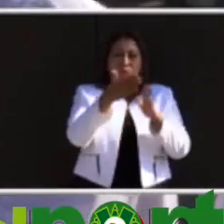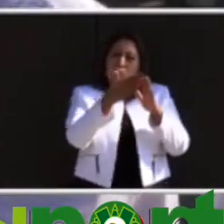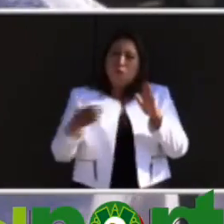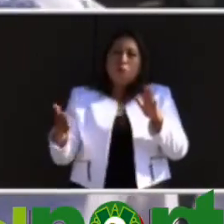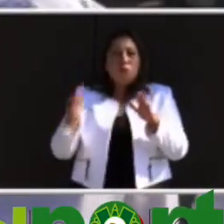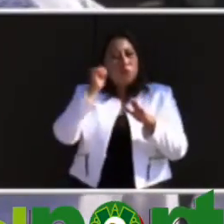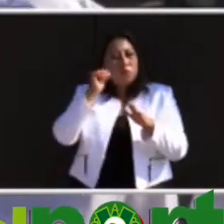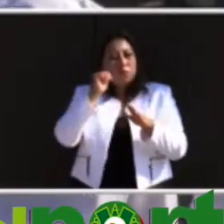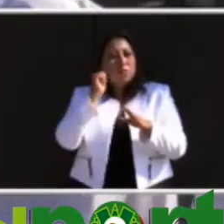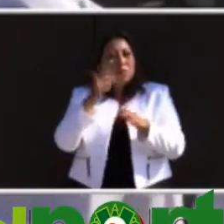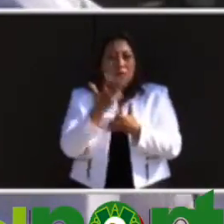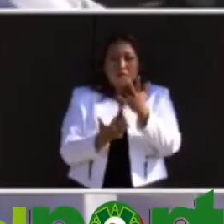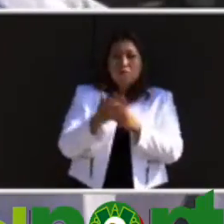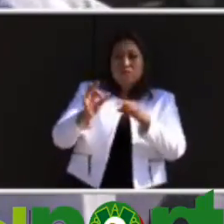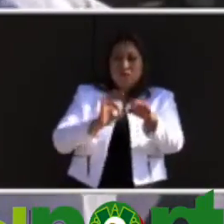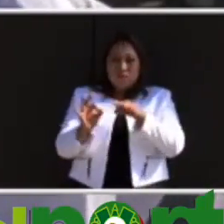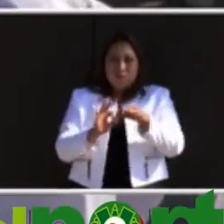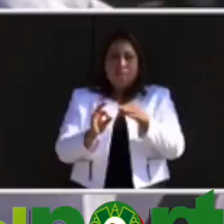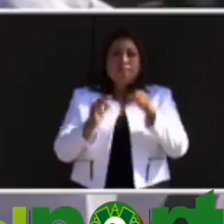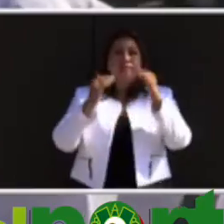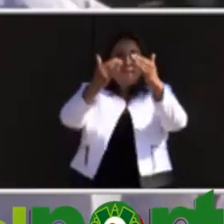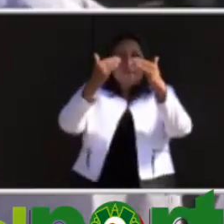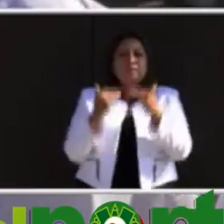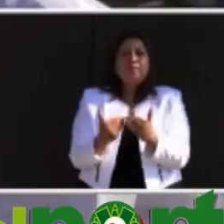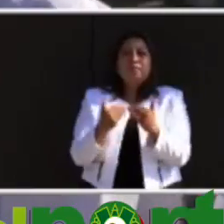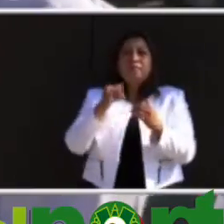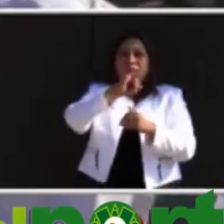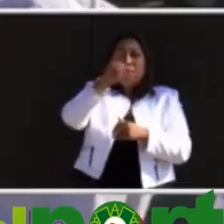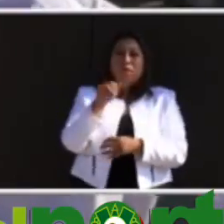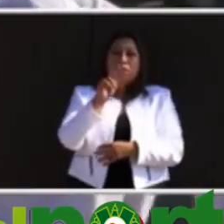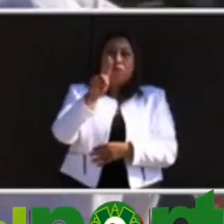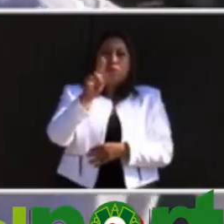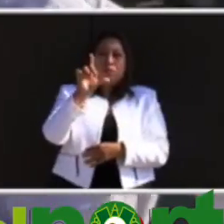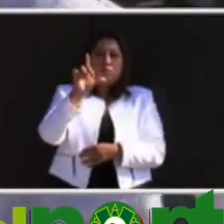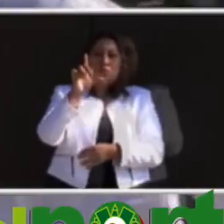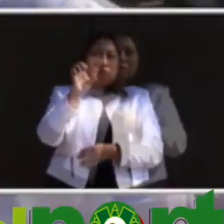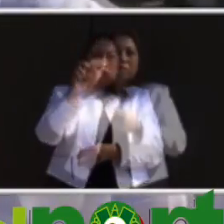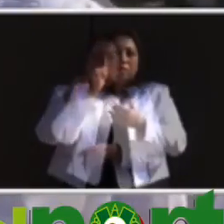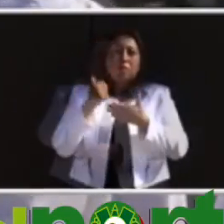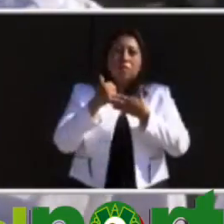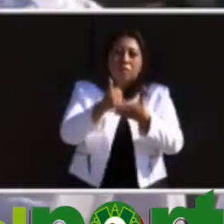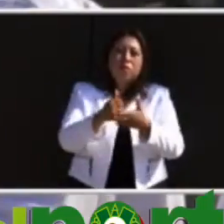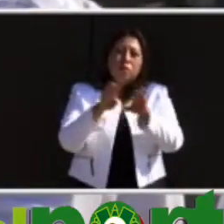Yulen Rementería del Puerto será secretario de Infraestructura y Obras Públicas.